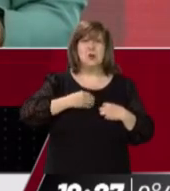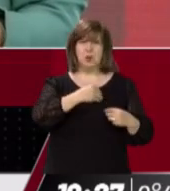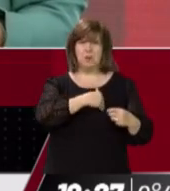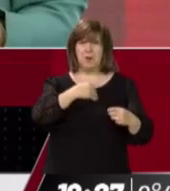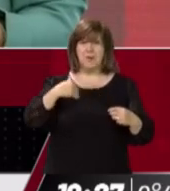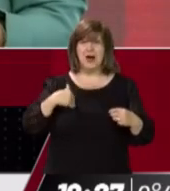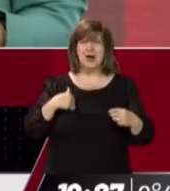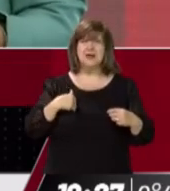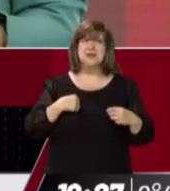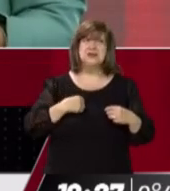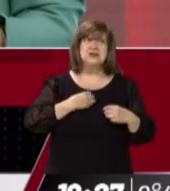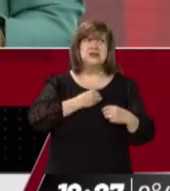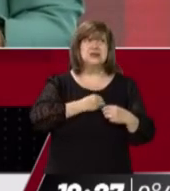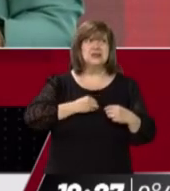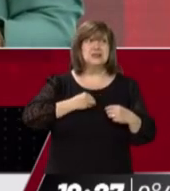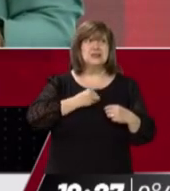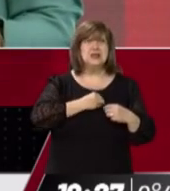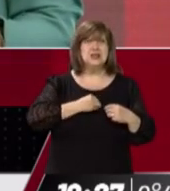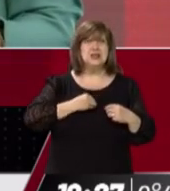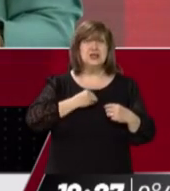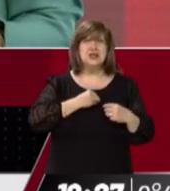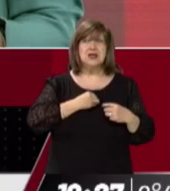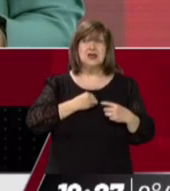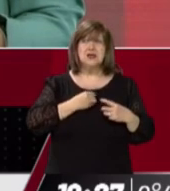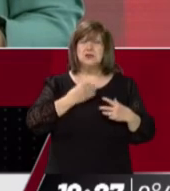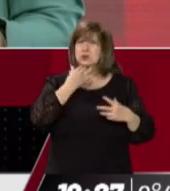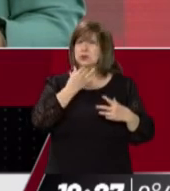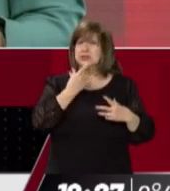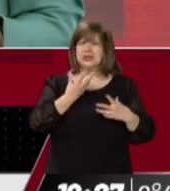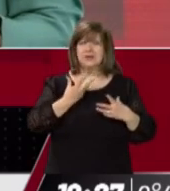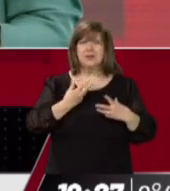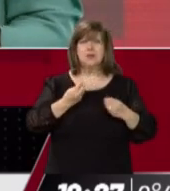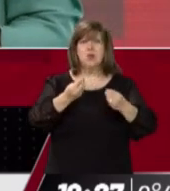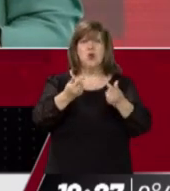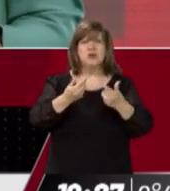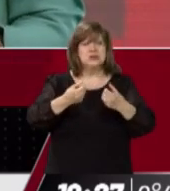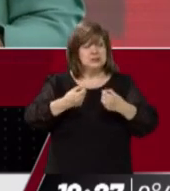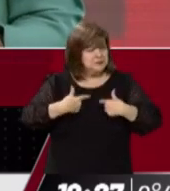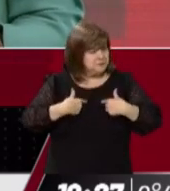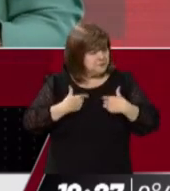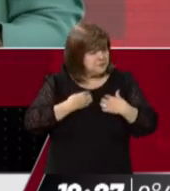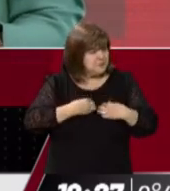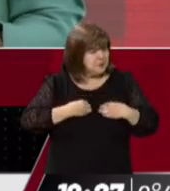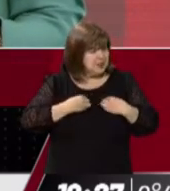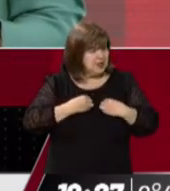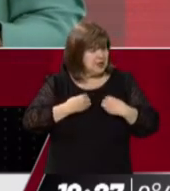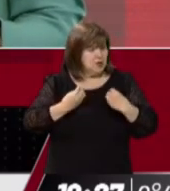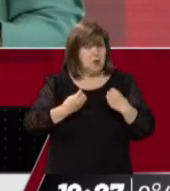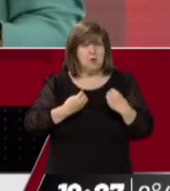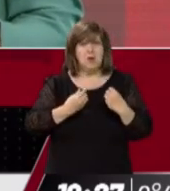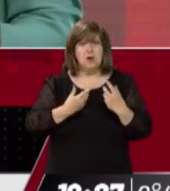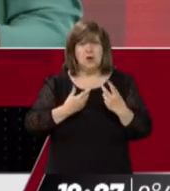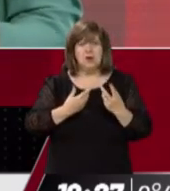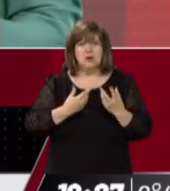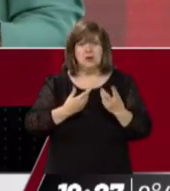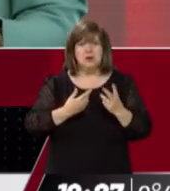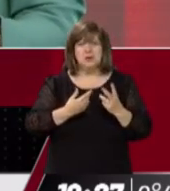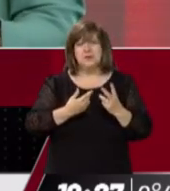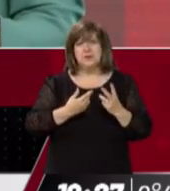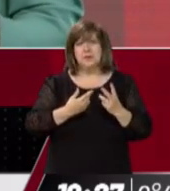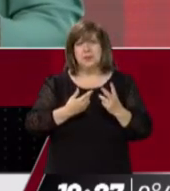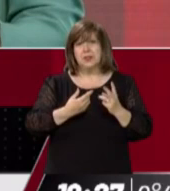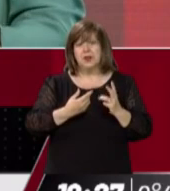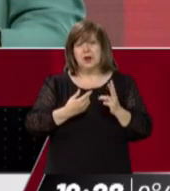lo que quizás por allí no sé si se puede explicar con palabras pero qué te genera esta situación de poner ante semejante situación